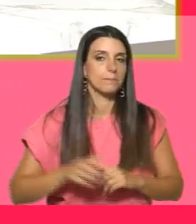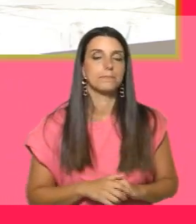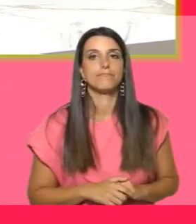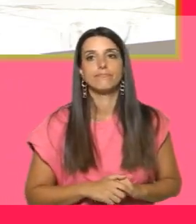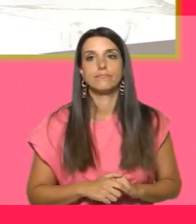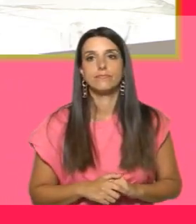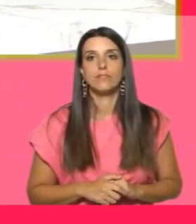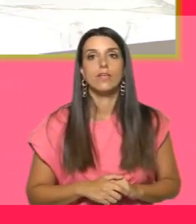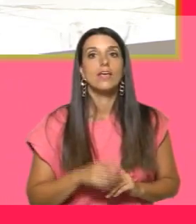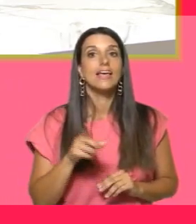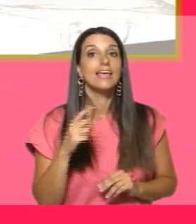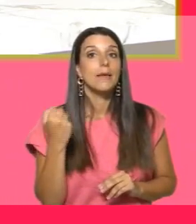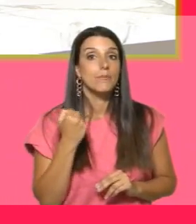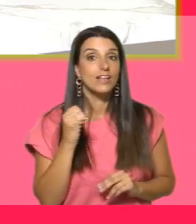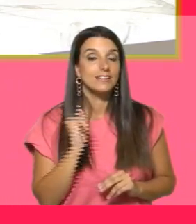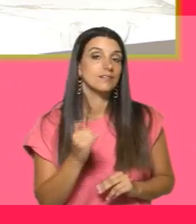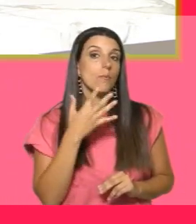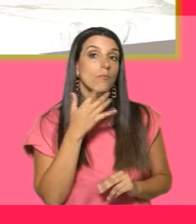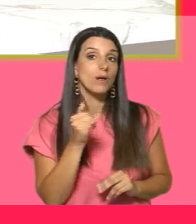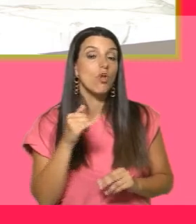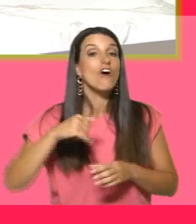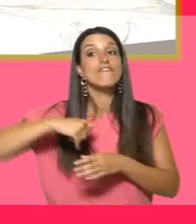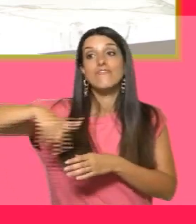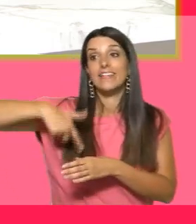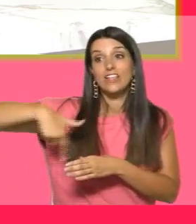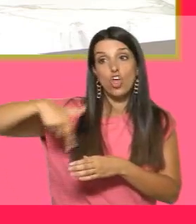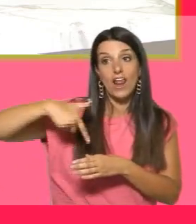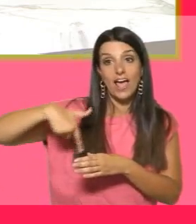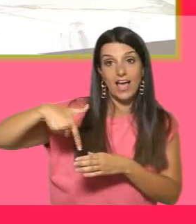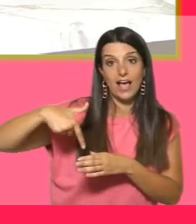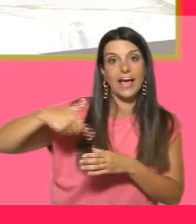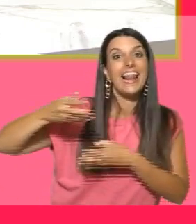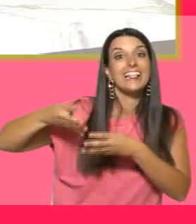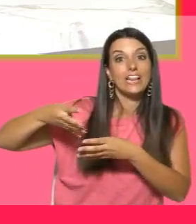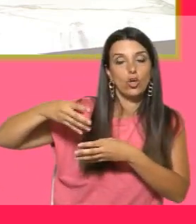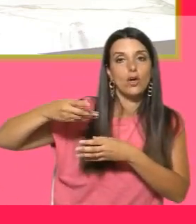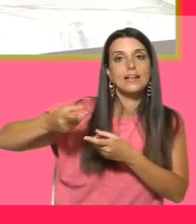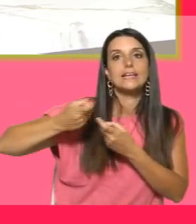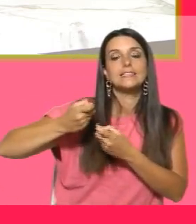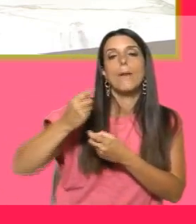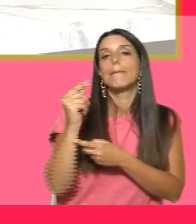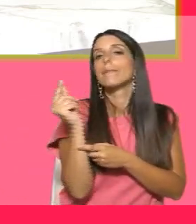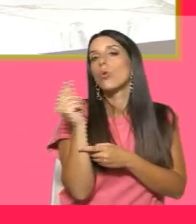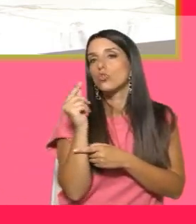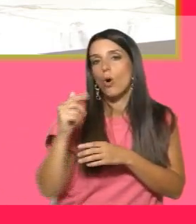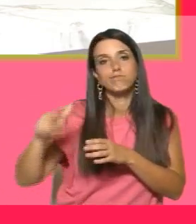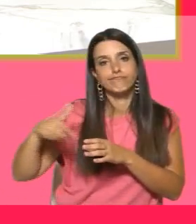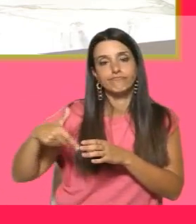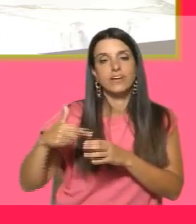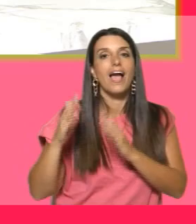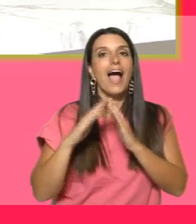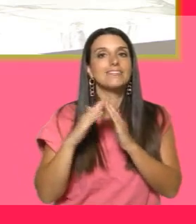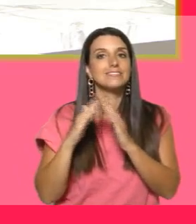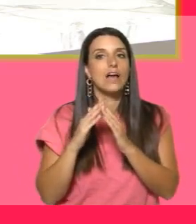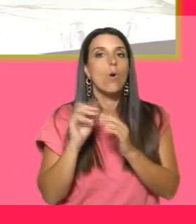¿Ah? No lo tengo. Que es importante, si vos haces con batidora, es que hagas un batido de un par de minutos. Vos en casa le